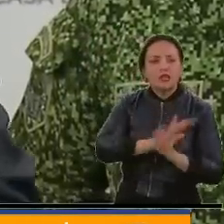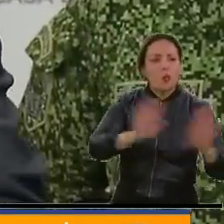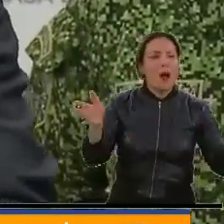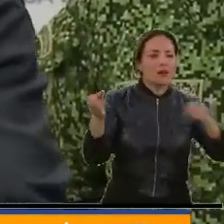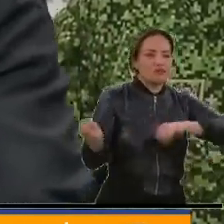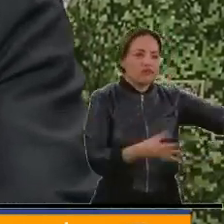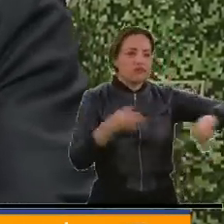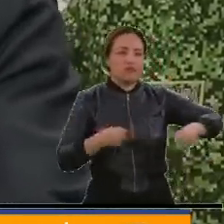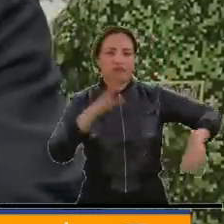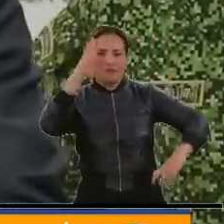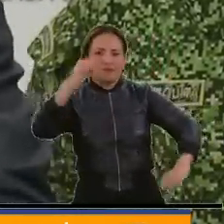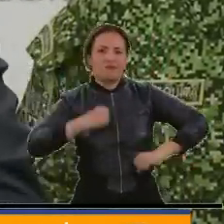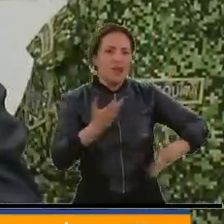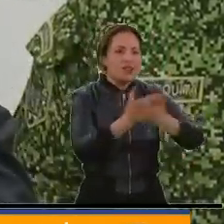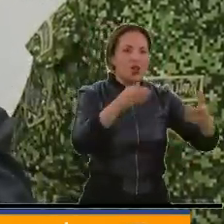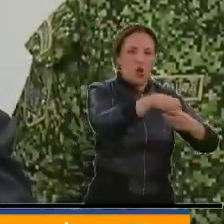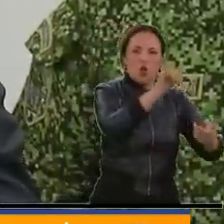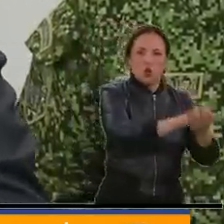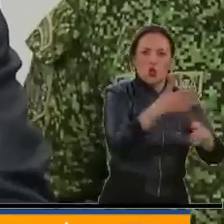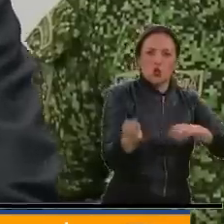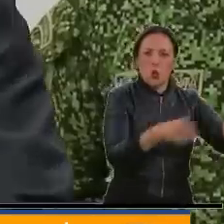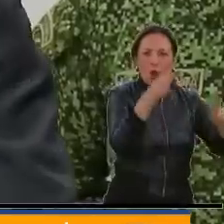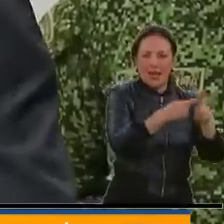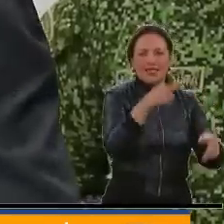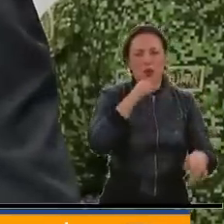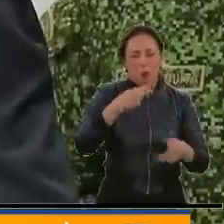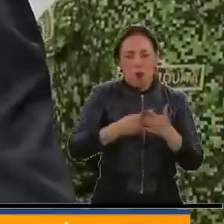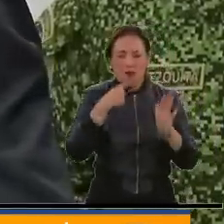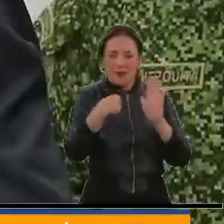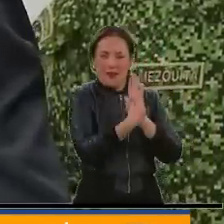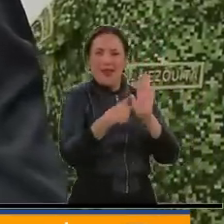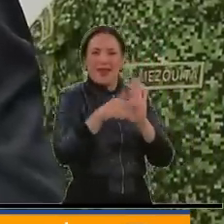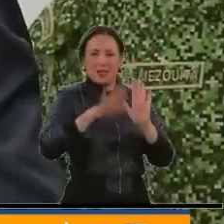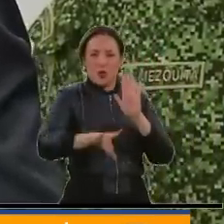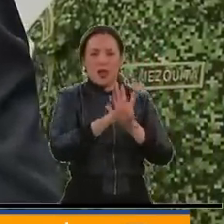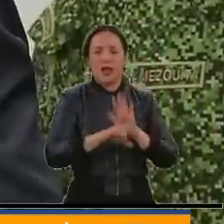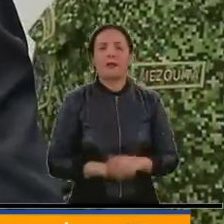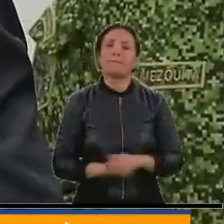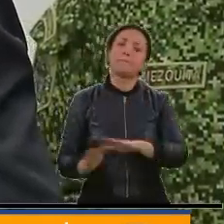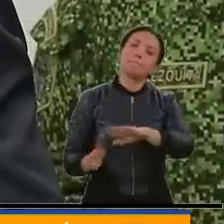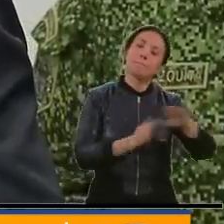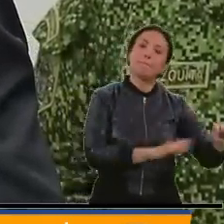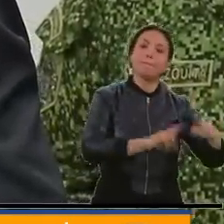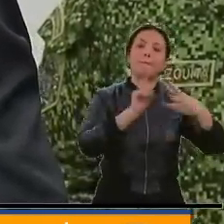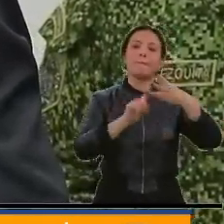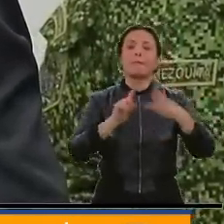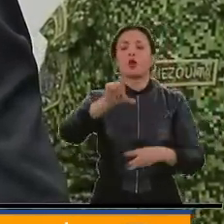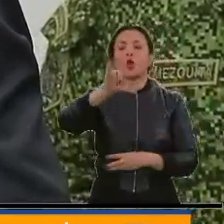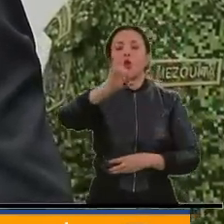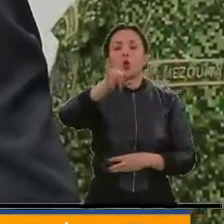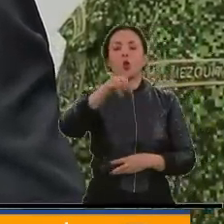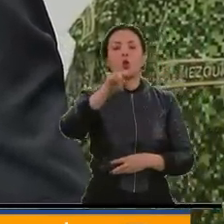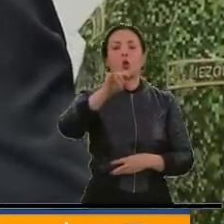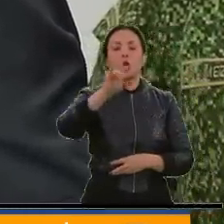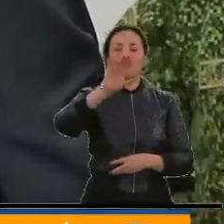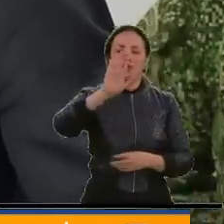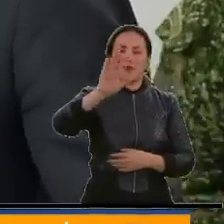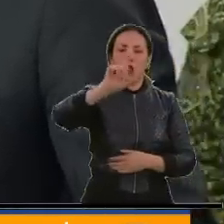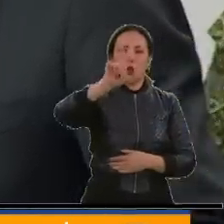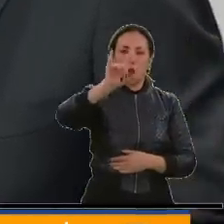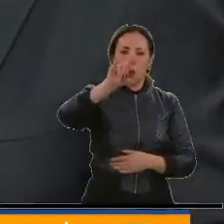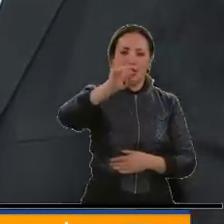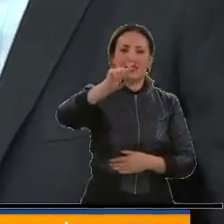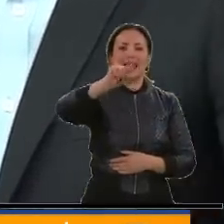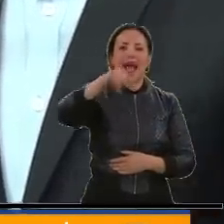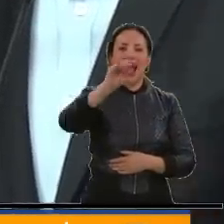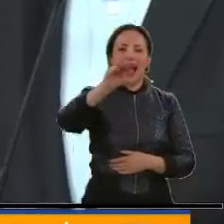de organizaciones del crimen de alto impacto, como lo define la ley. Continuamos con Luis Jaime Acosta, de Agencia Reuters.